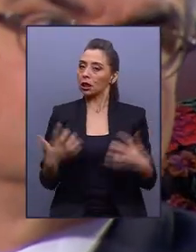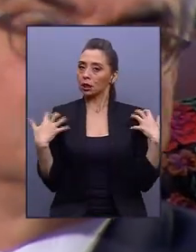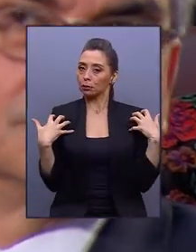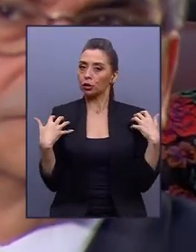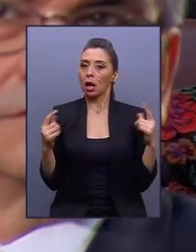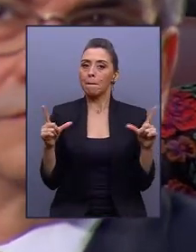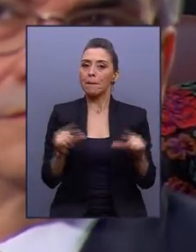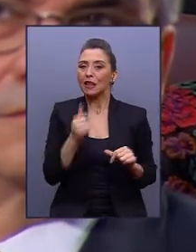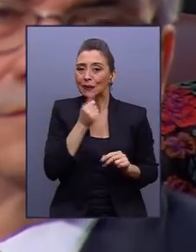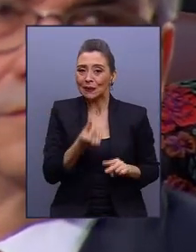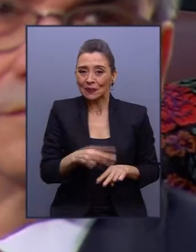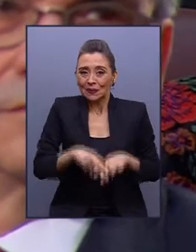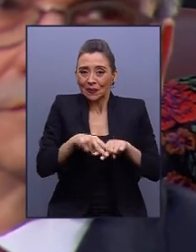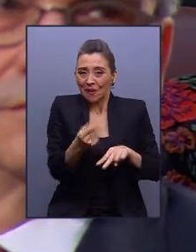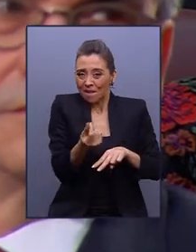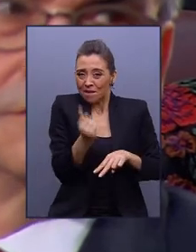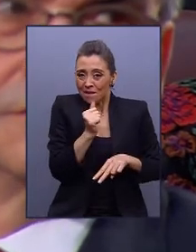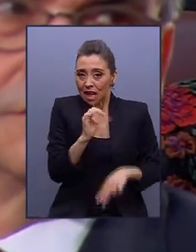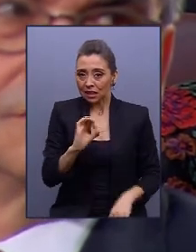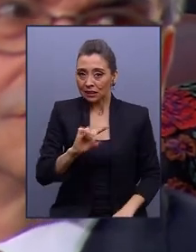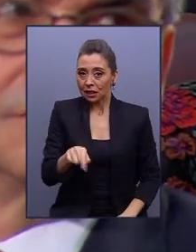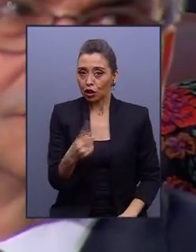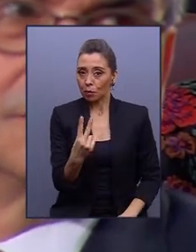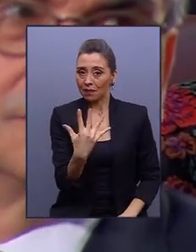reduciendo nuestro déficit estructural en